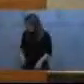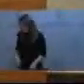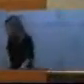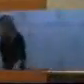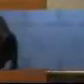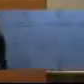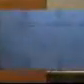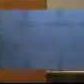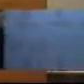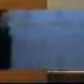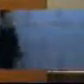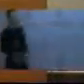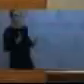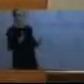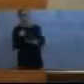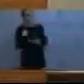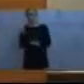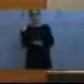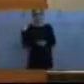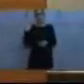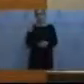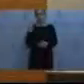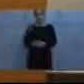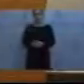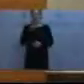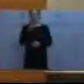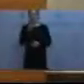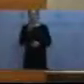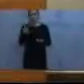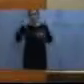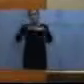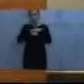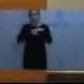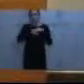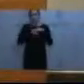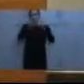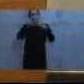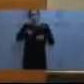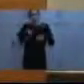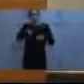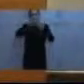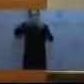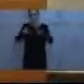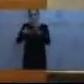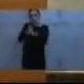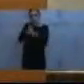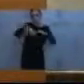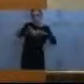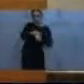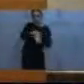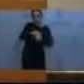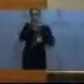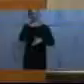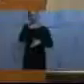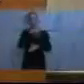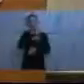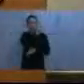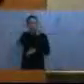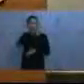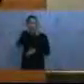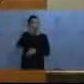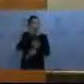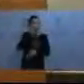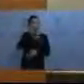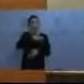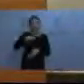se pregunta que dar instrumentos, y el presupuesto es un instrumento para quienes no saben, no quieren